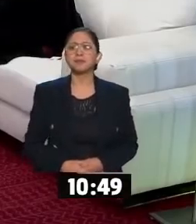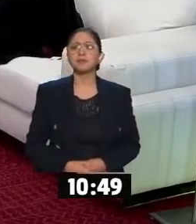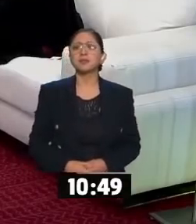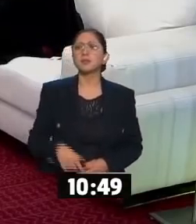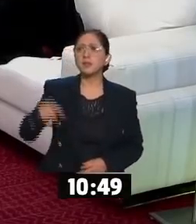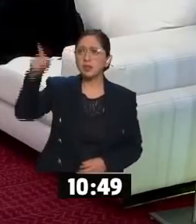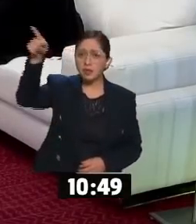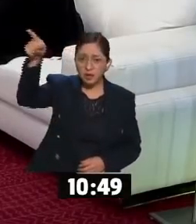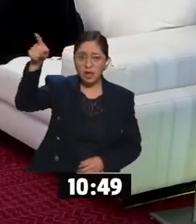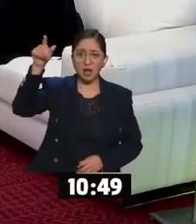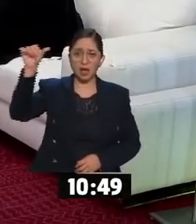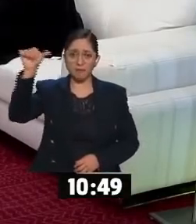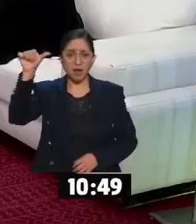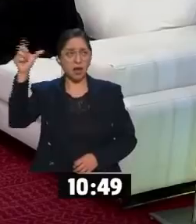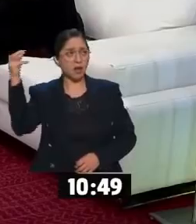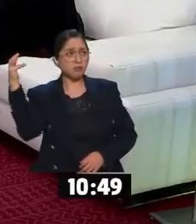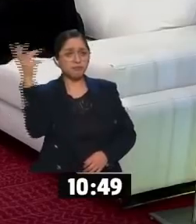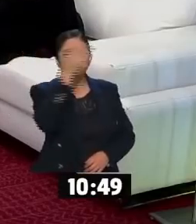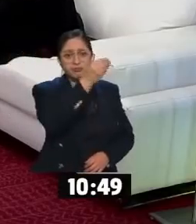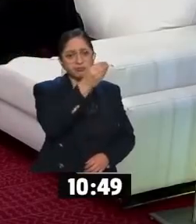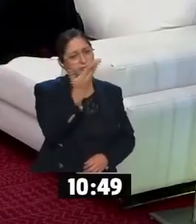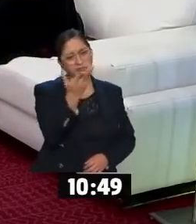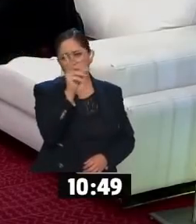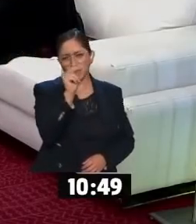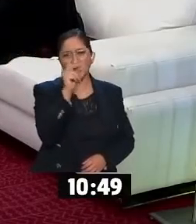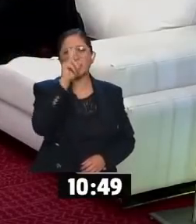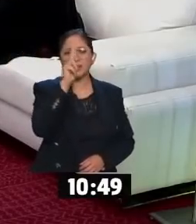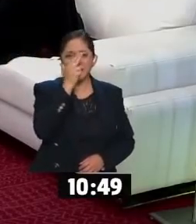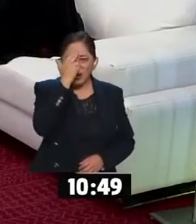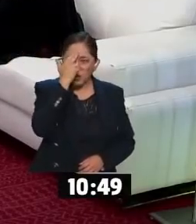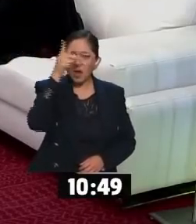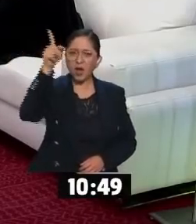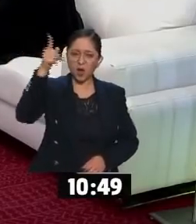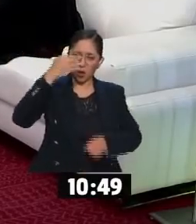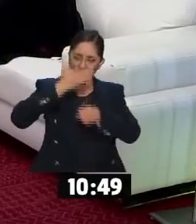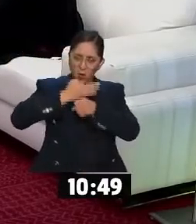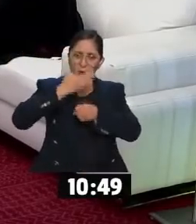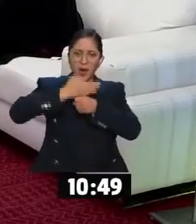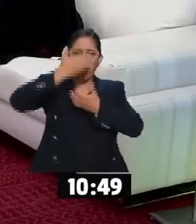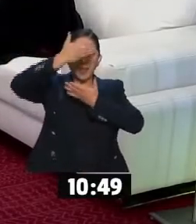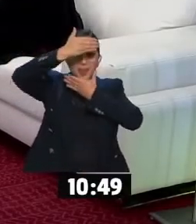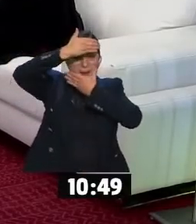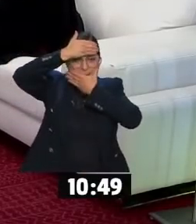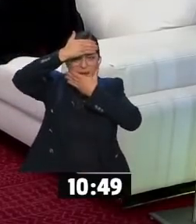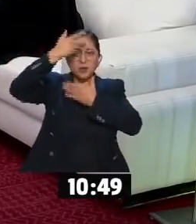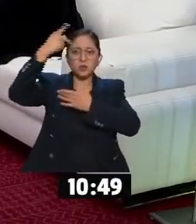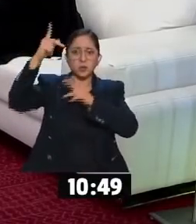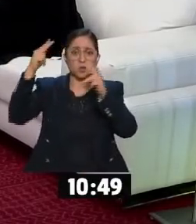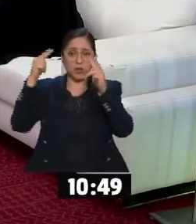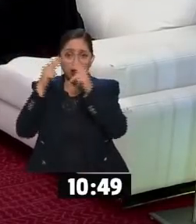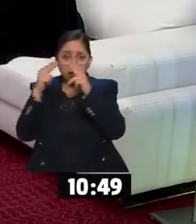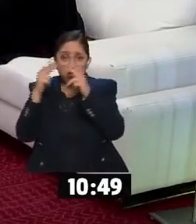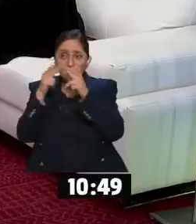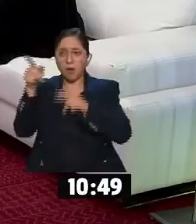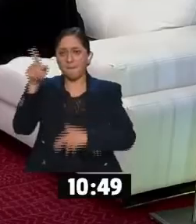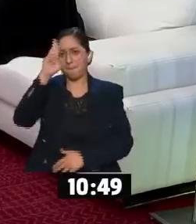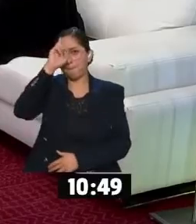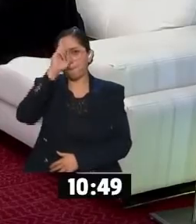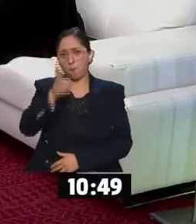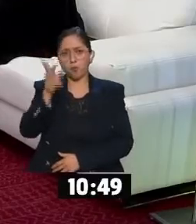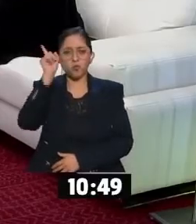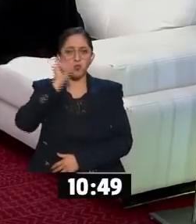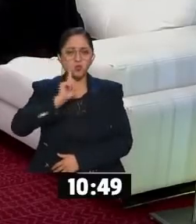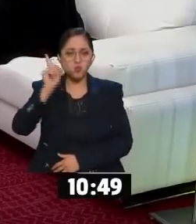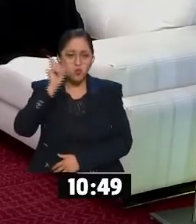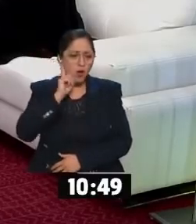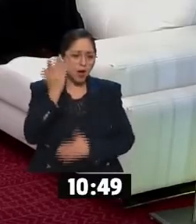allá? No es por gusto. Acuérdense que ahorita el talibán y por la religión, ellas no pueden seguir estudiando y mucho menos desarrollándose